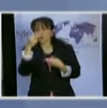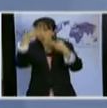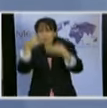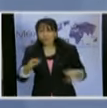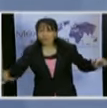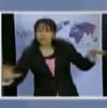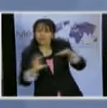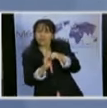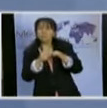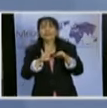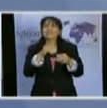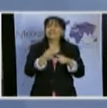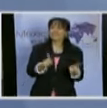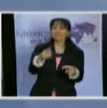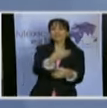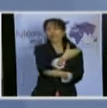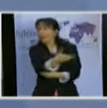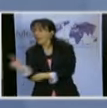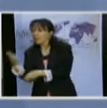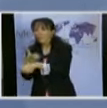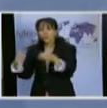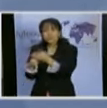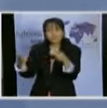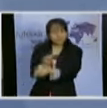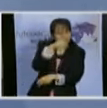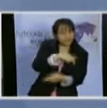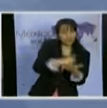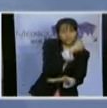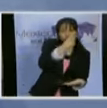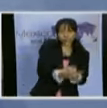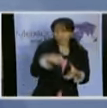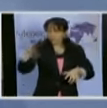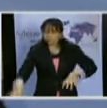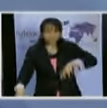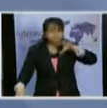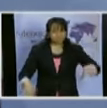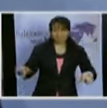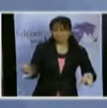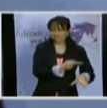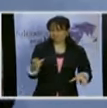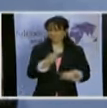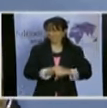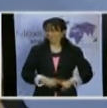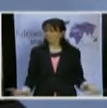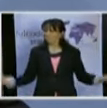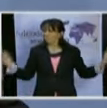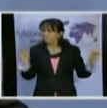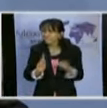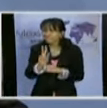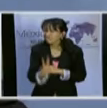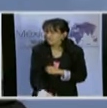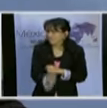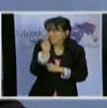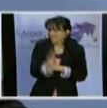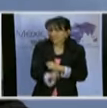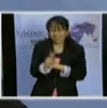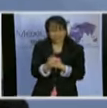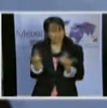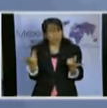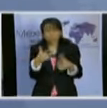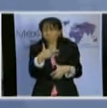campo-ciudad. Hoy en día ya no está muy claro qué es lo urbano y qué es lo rural, hay muchas mezclas, hay mucho debate a nivel global sobre